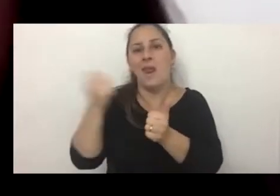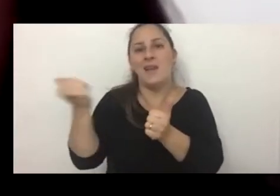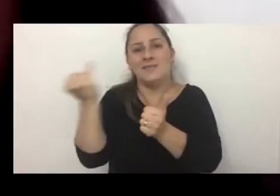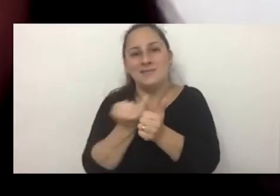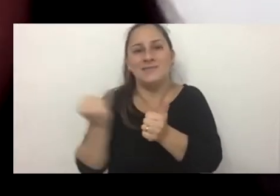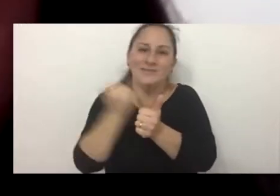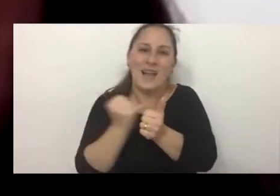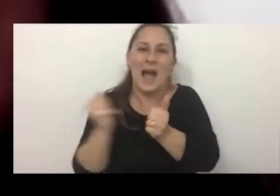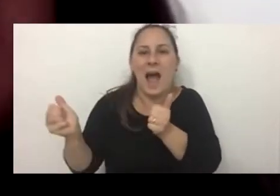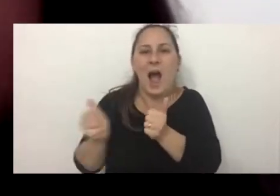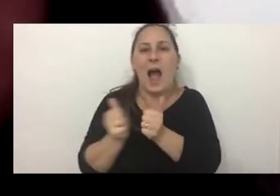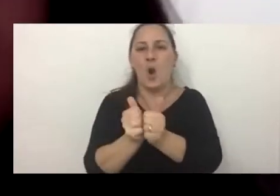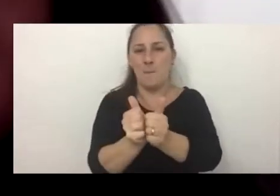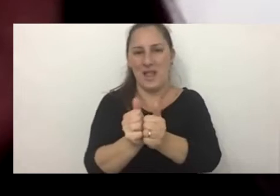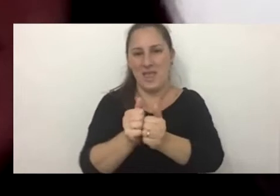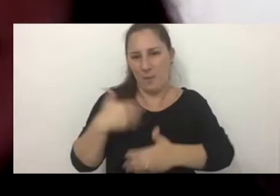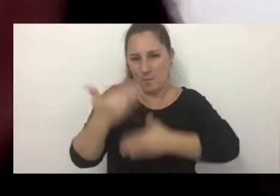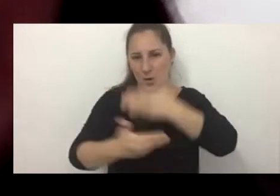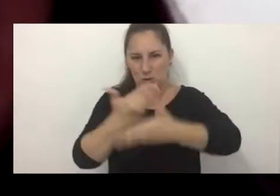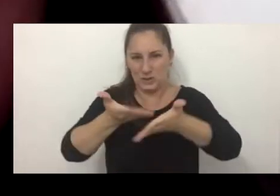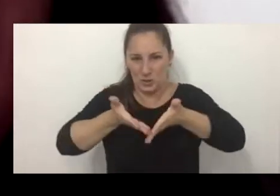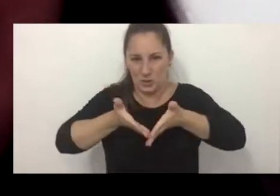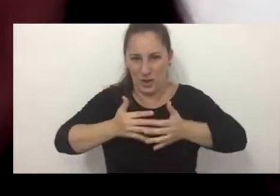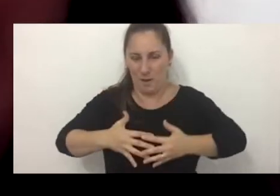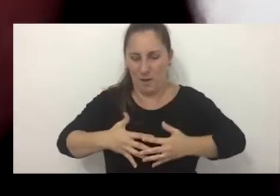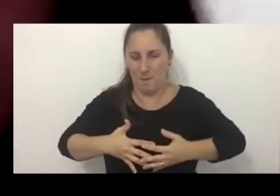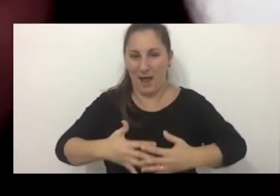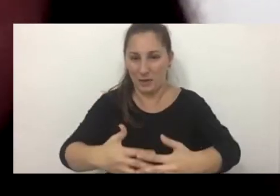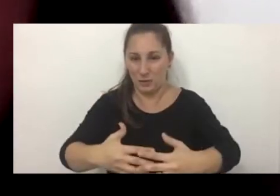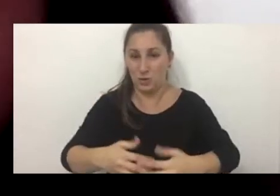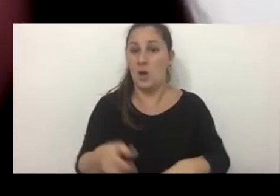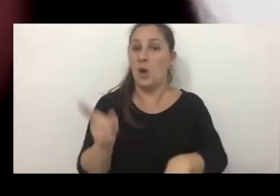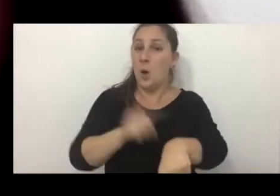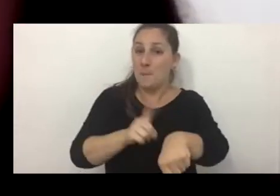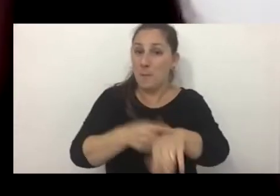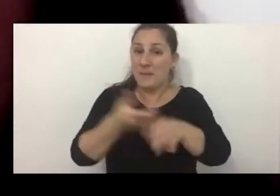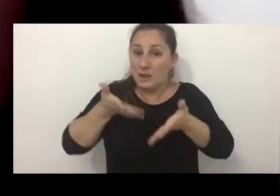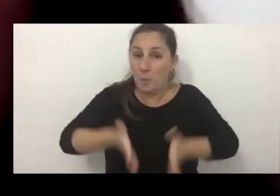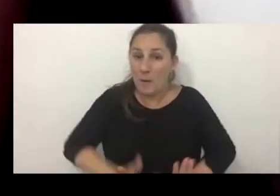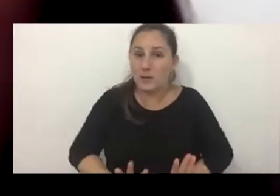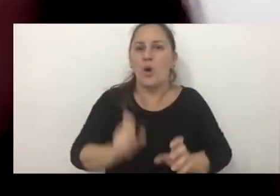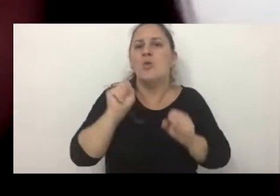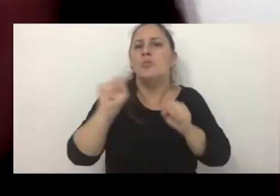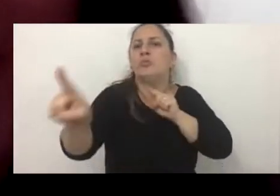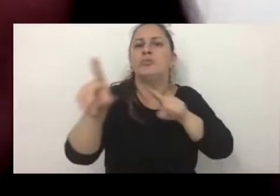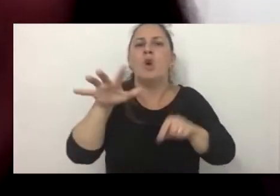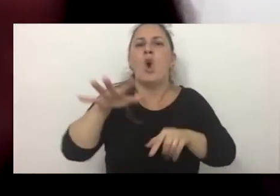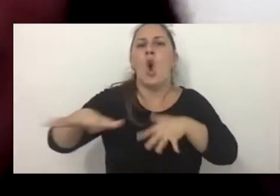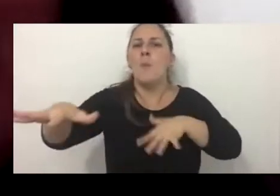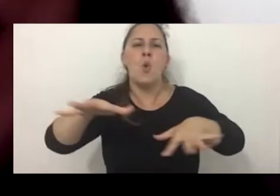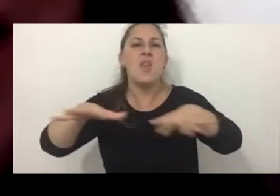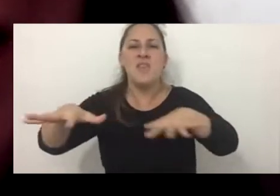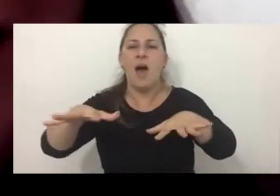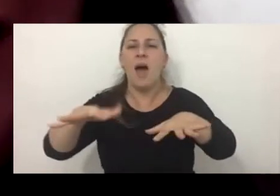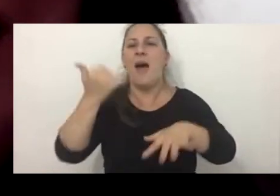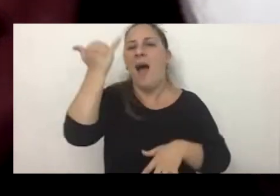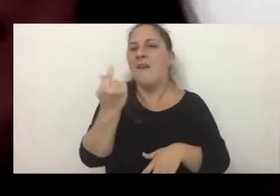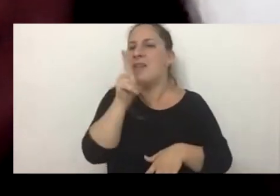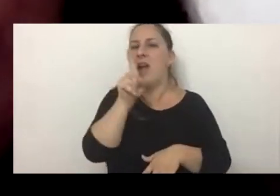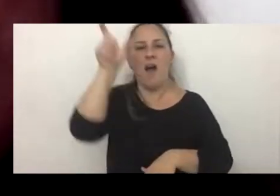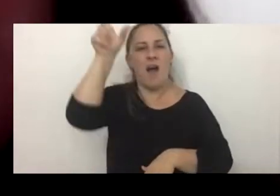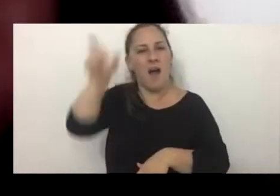se hablaba mucho, donde las mujeres llegaban a los embarazos con poca información, donde se iban enterando